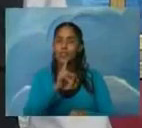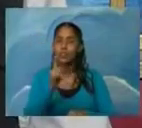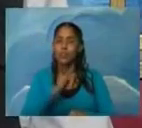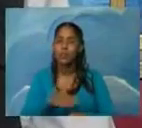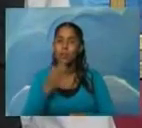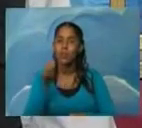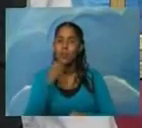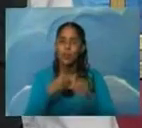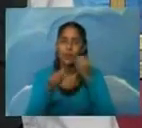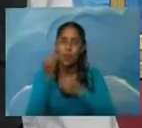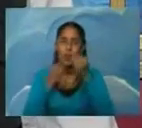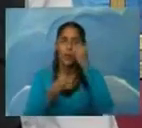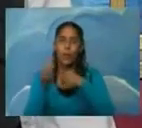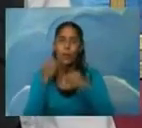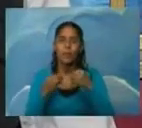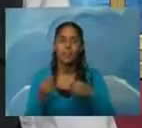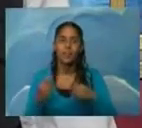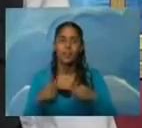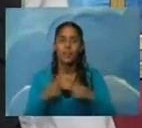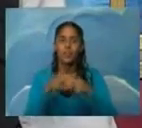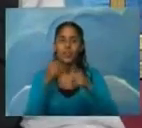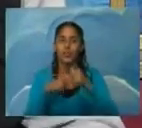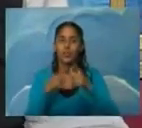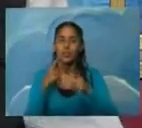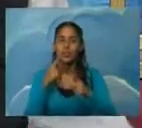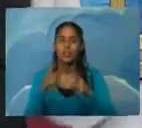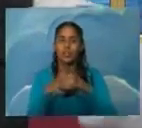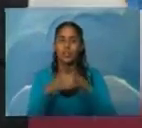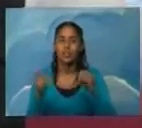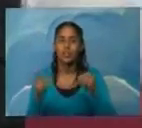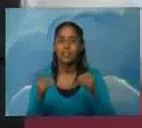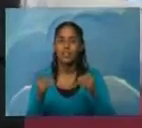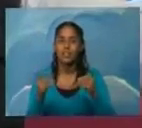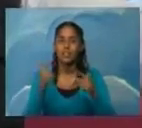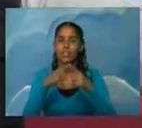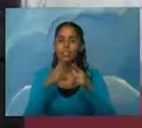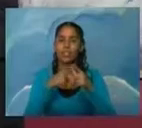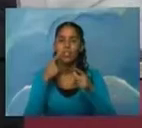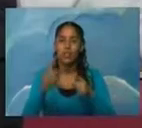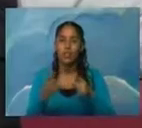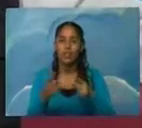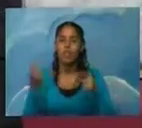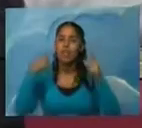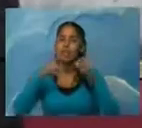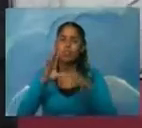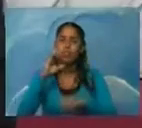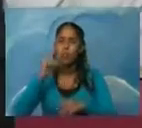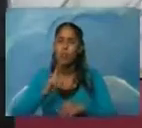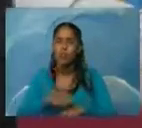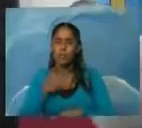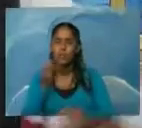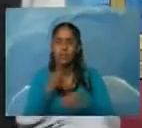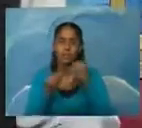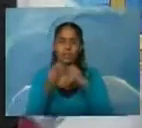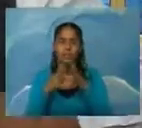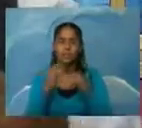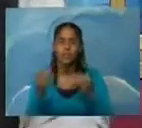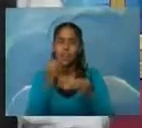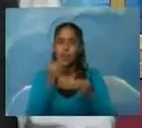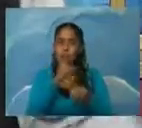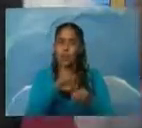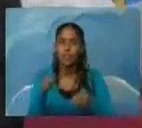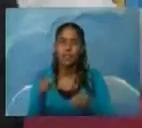debe comer. Yo soy el jefe, dijo. Entonces, pero coman ustedes lo que quieran comer, mire, ahí hay en la vitrina de todo, coman ustedes,